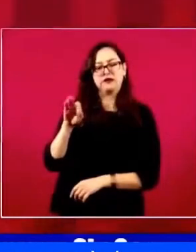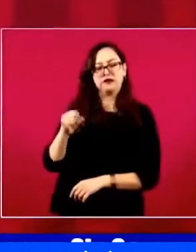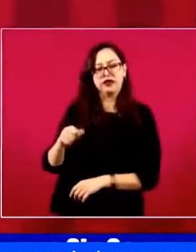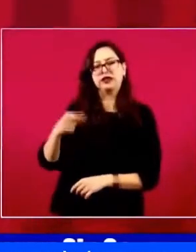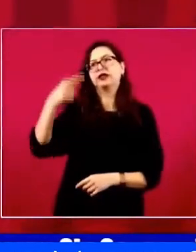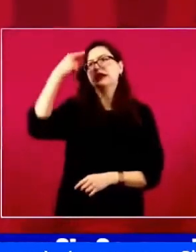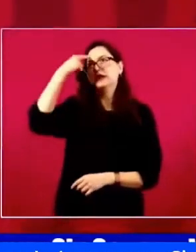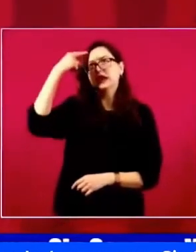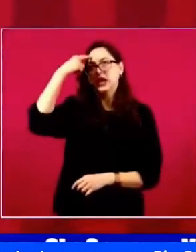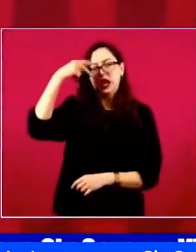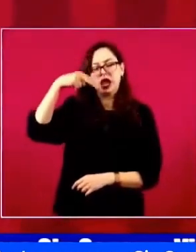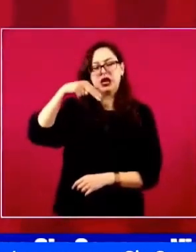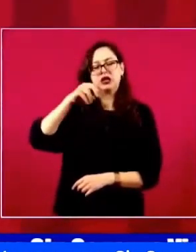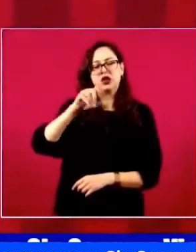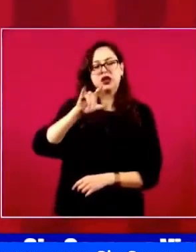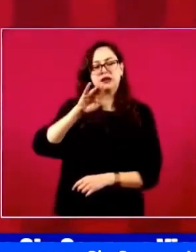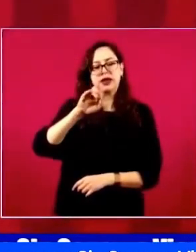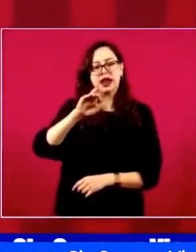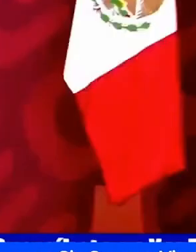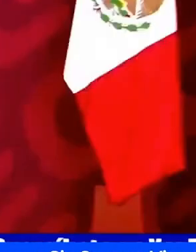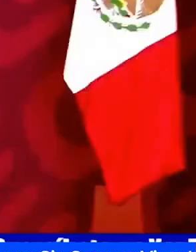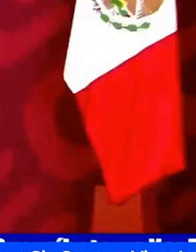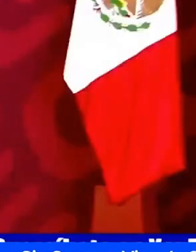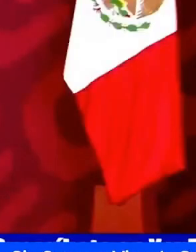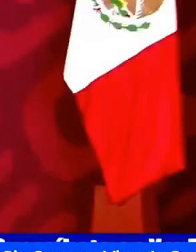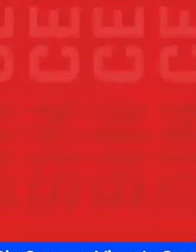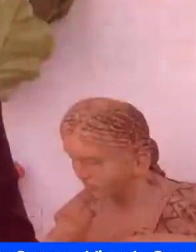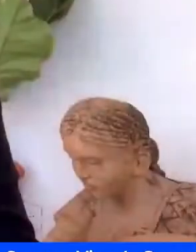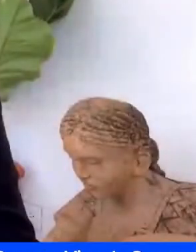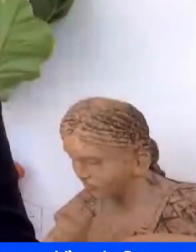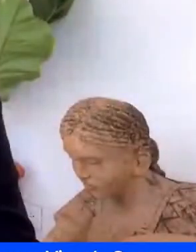neoporfirista o conservador.